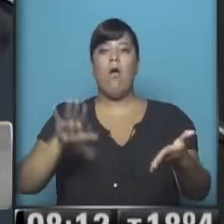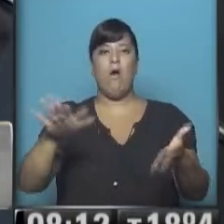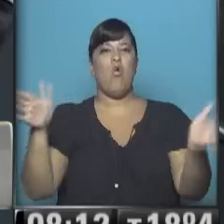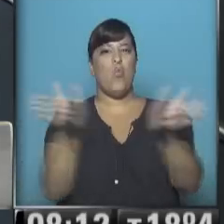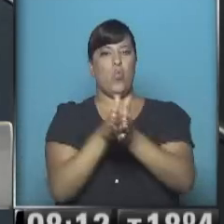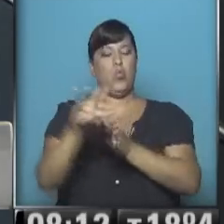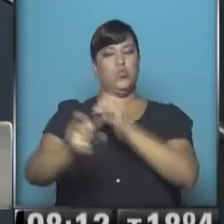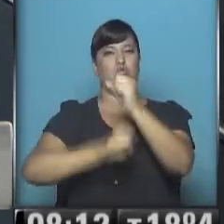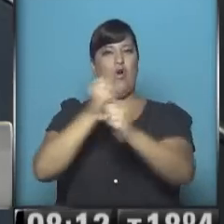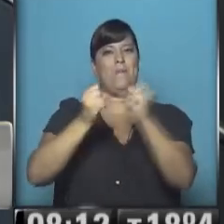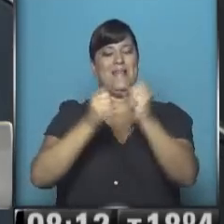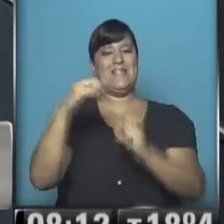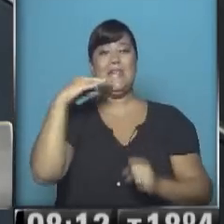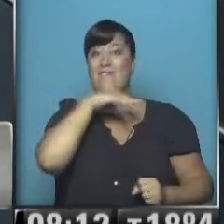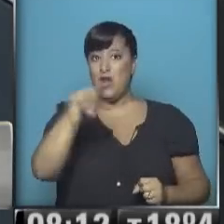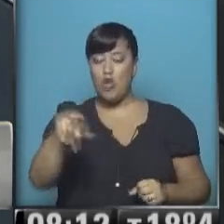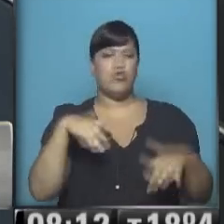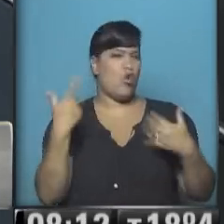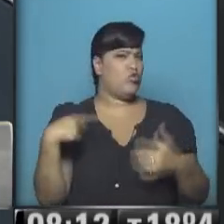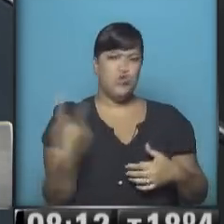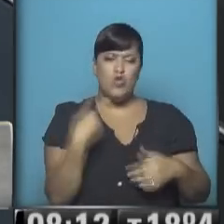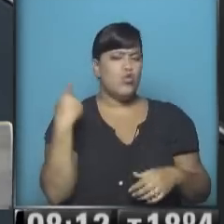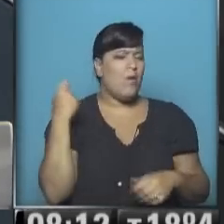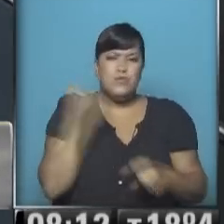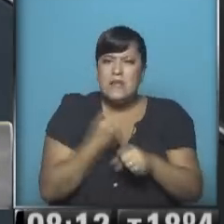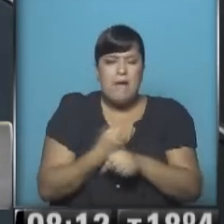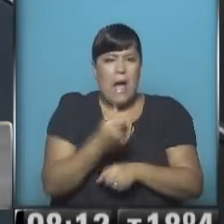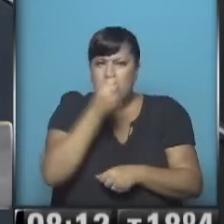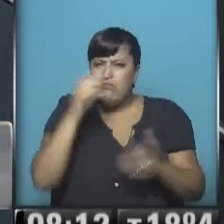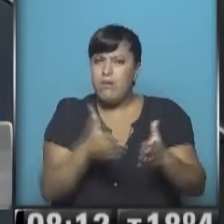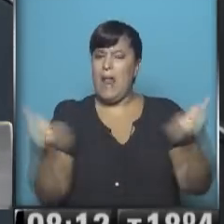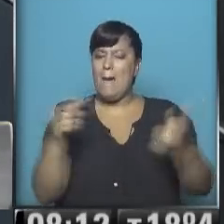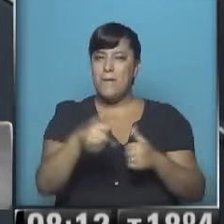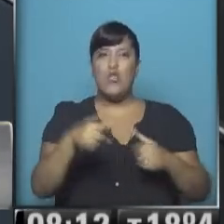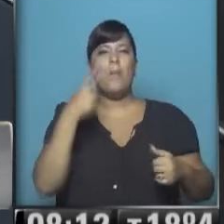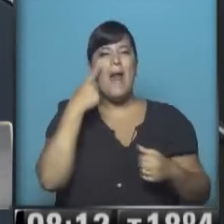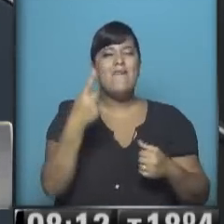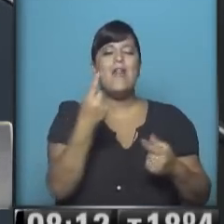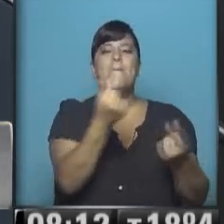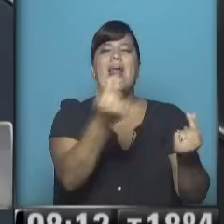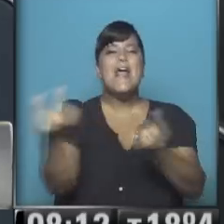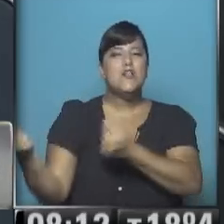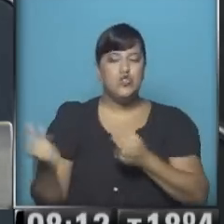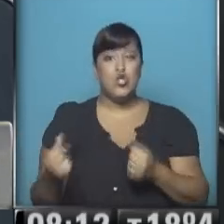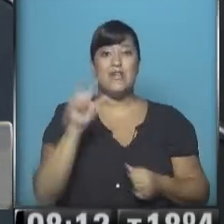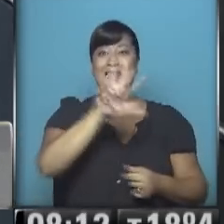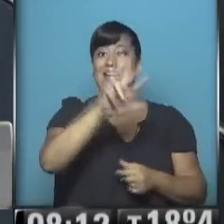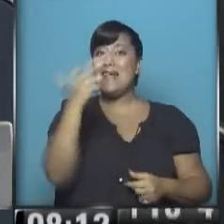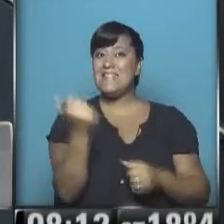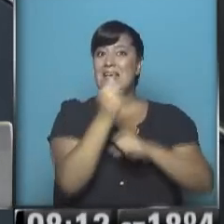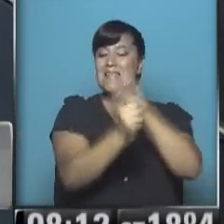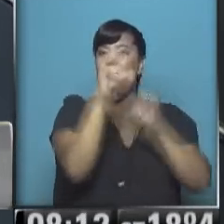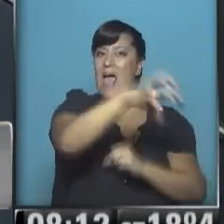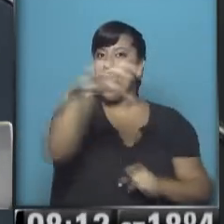vitivinícola nosotros vamos a trabajar inmediatamente para establecer los mecanismos de observatorio de precios en 36 cadenas de valor en la